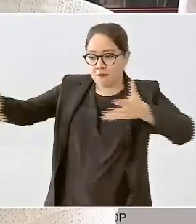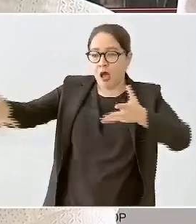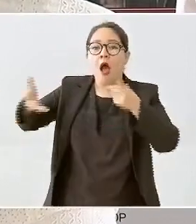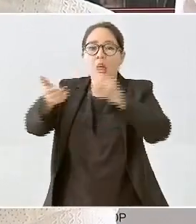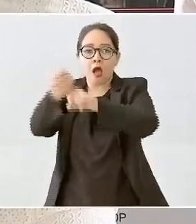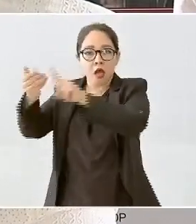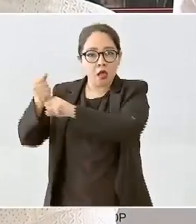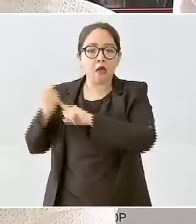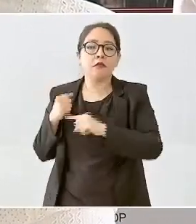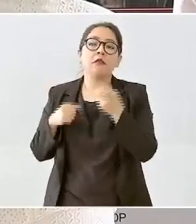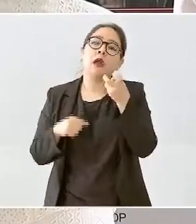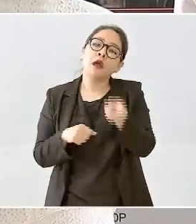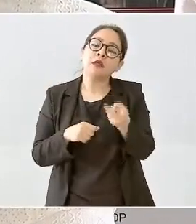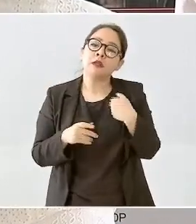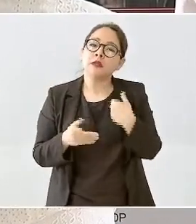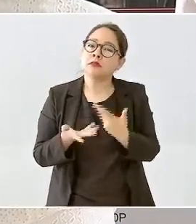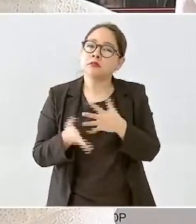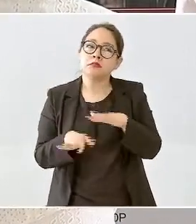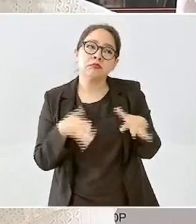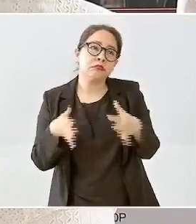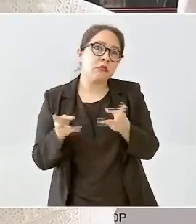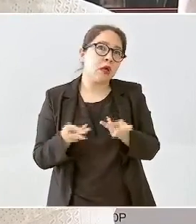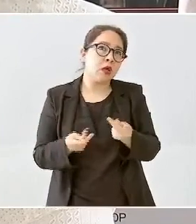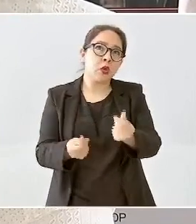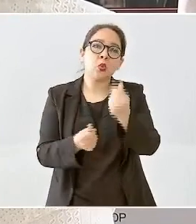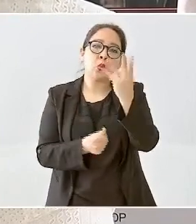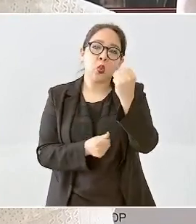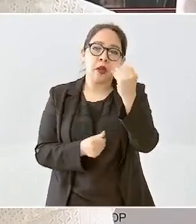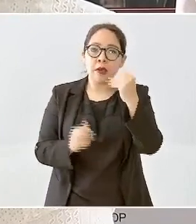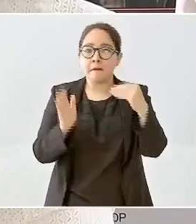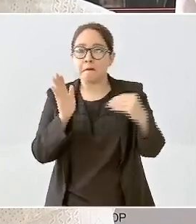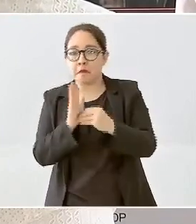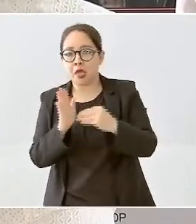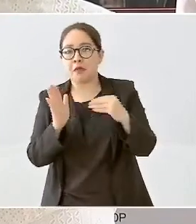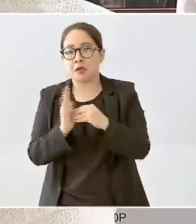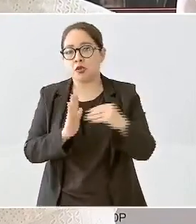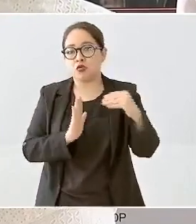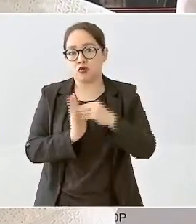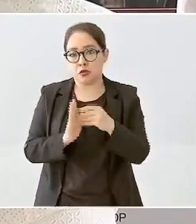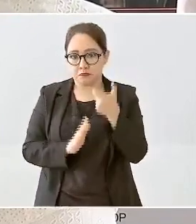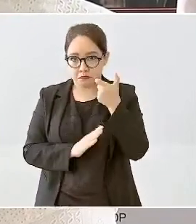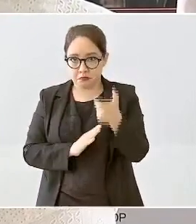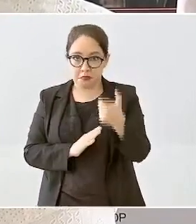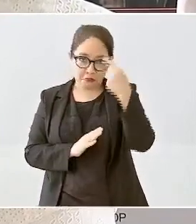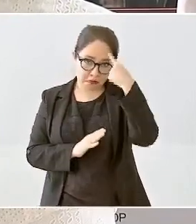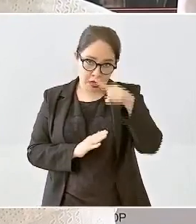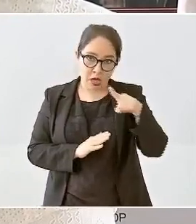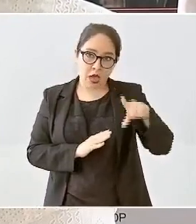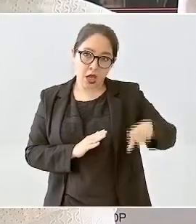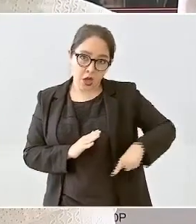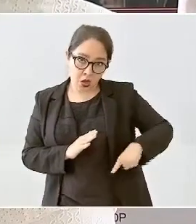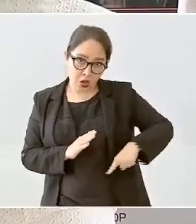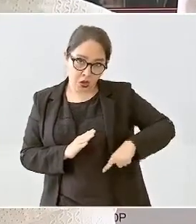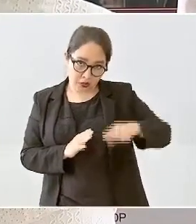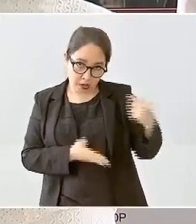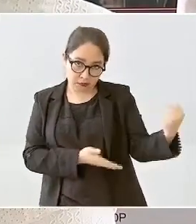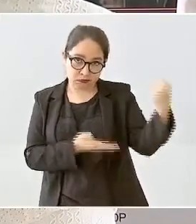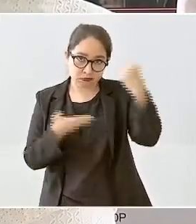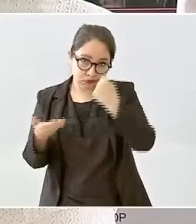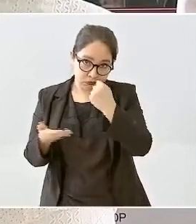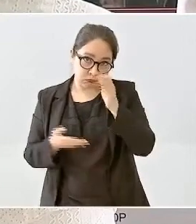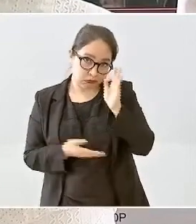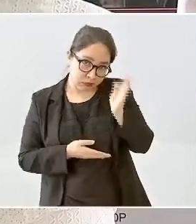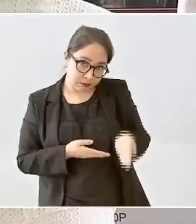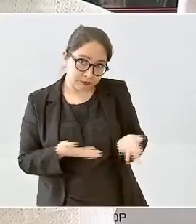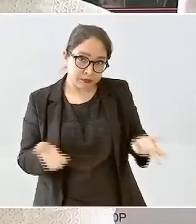señor presidente, tiene una inversión de aproximadamente 9,000 millones de pesos, que sería con recursos públicos si usted así lo autoriza.